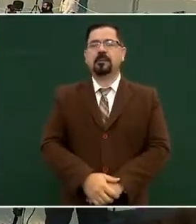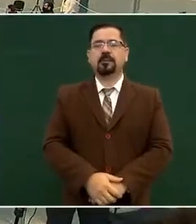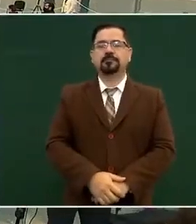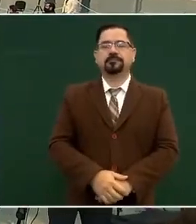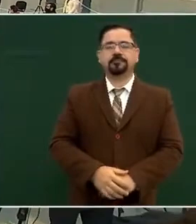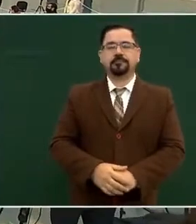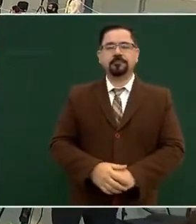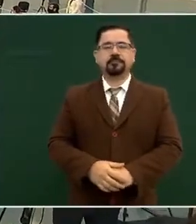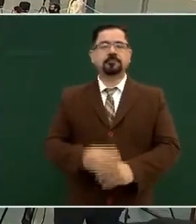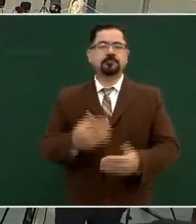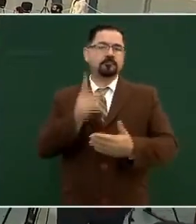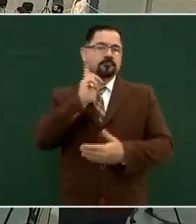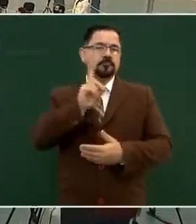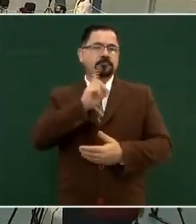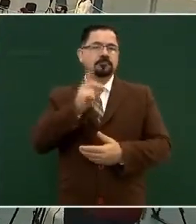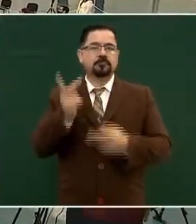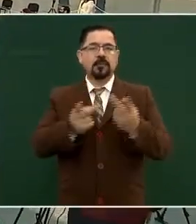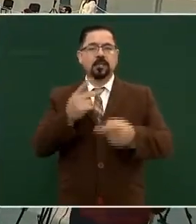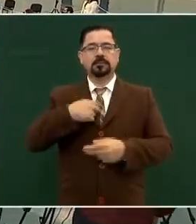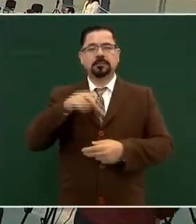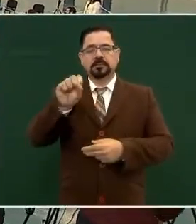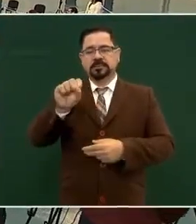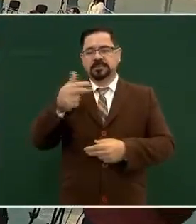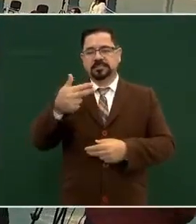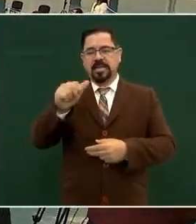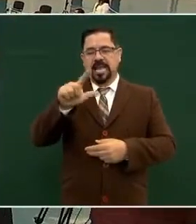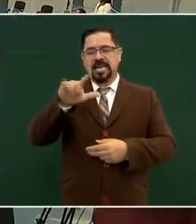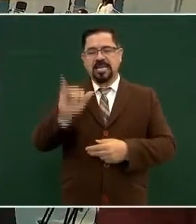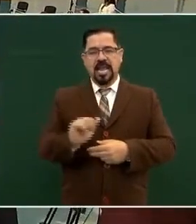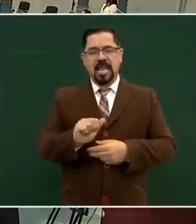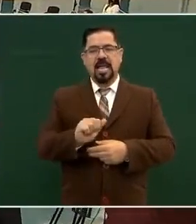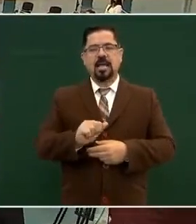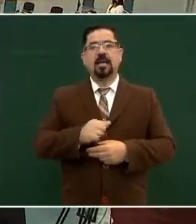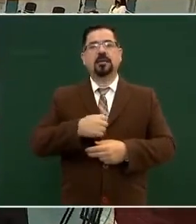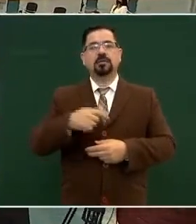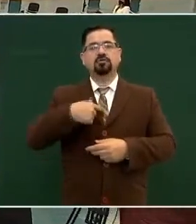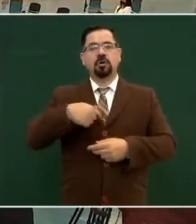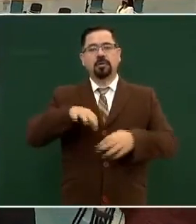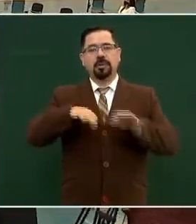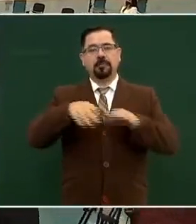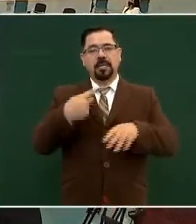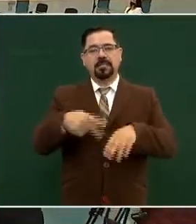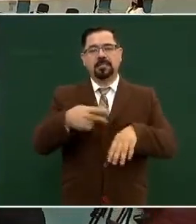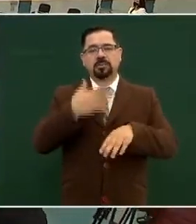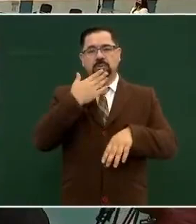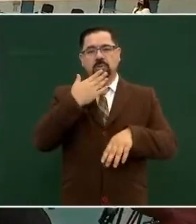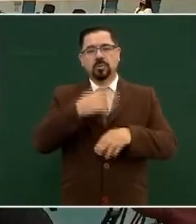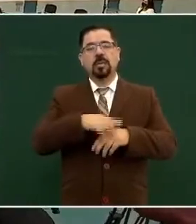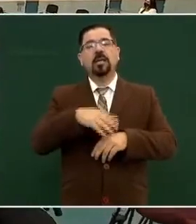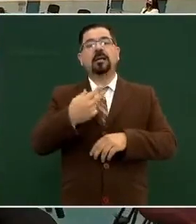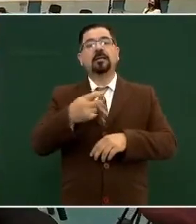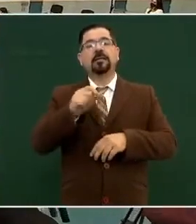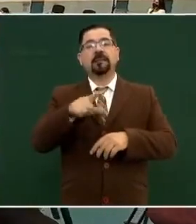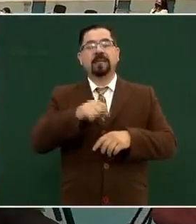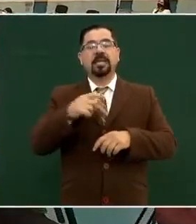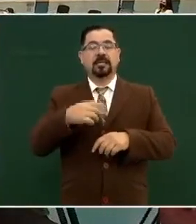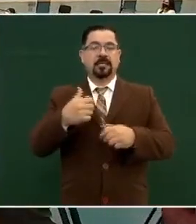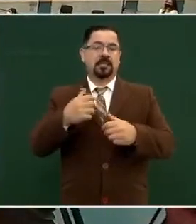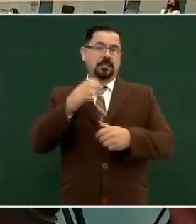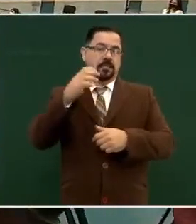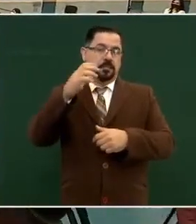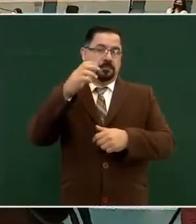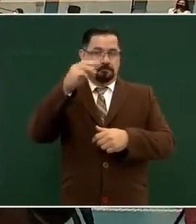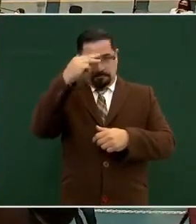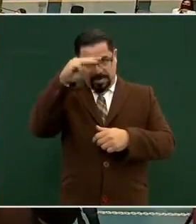Gracias, presidente. Buenos días, Shaila Rosagel, corresponsal de Grupo Gili, el Imparcial de Sonora, La Crónica de Mexicali, Frontera de Tijuana. Buenos